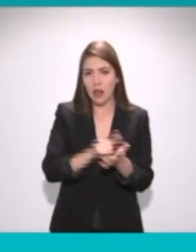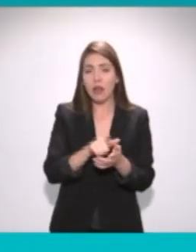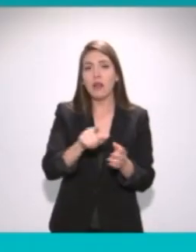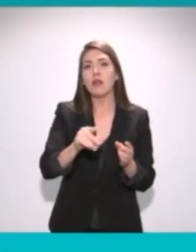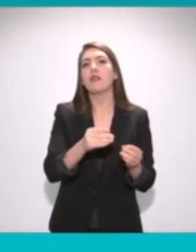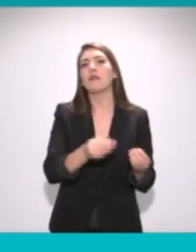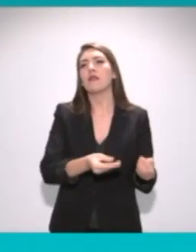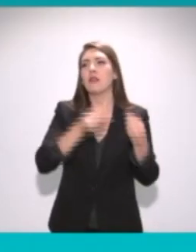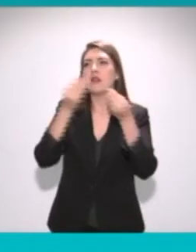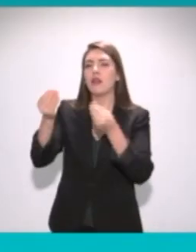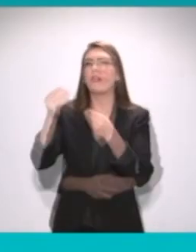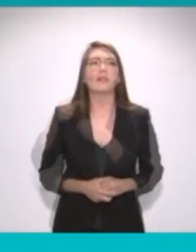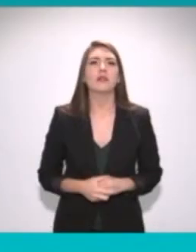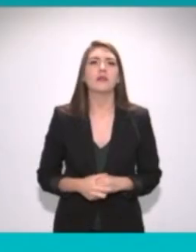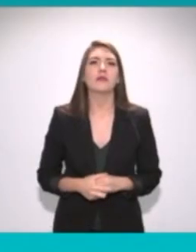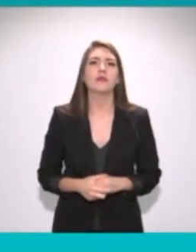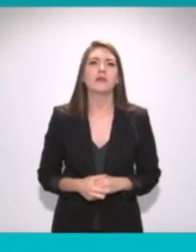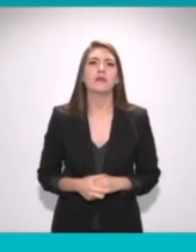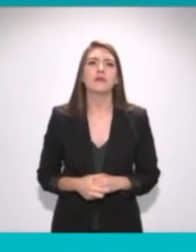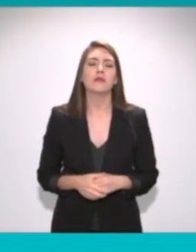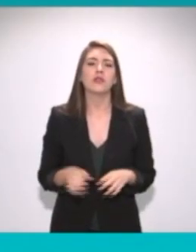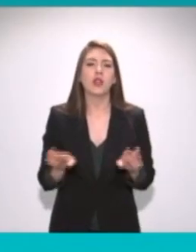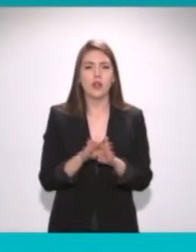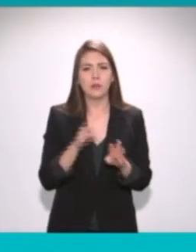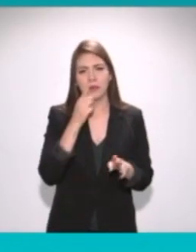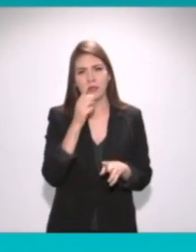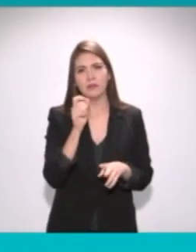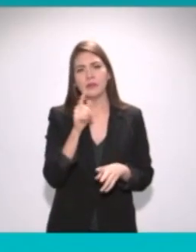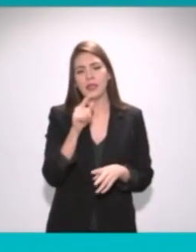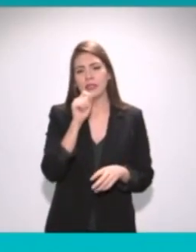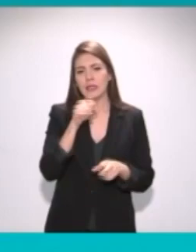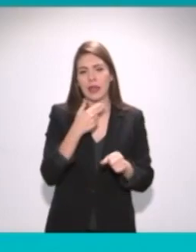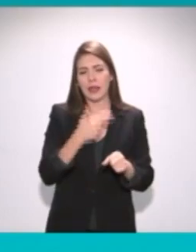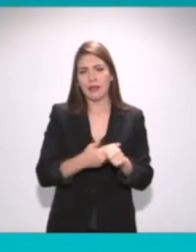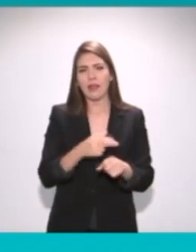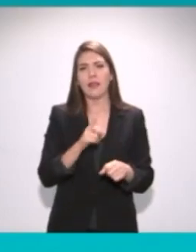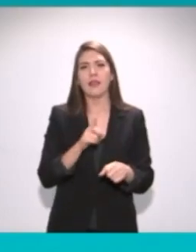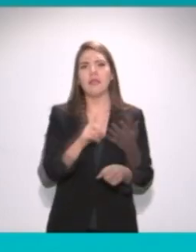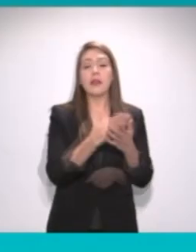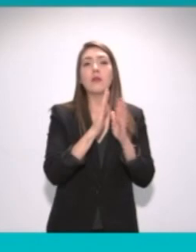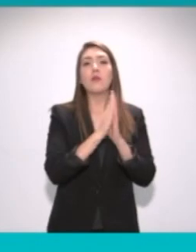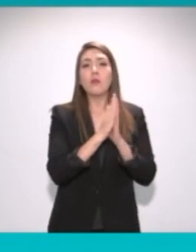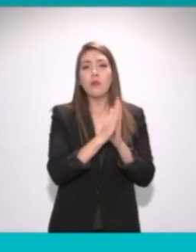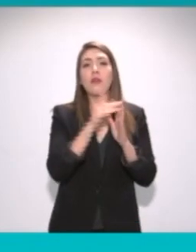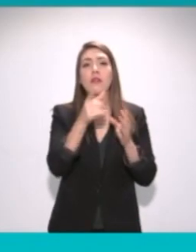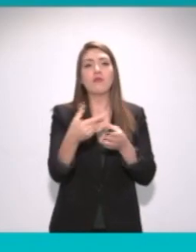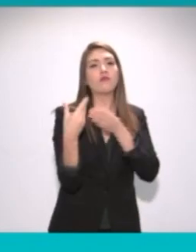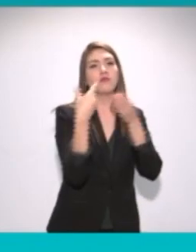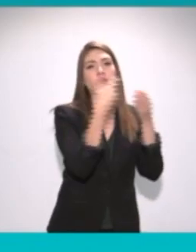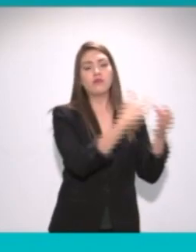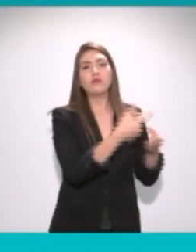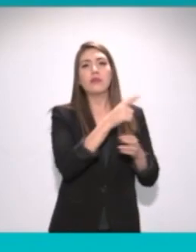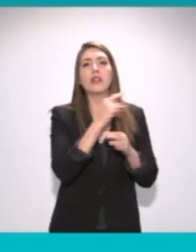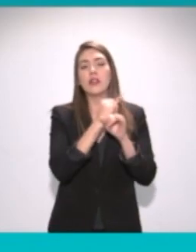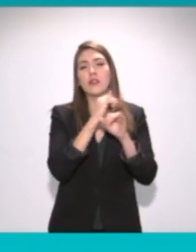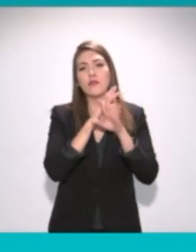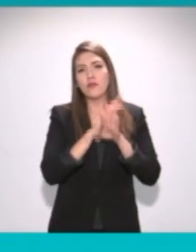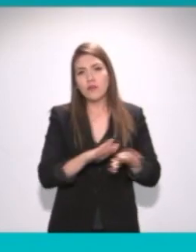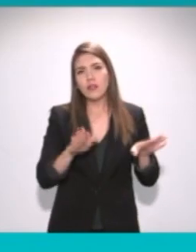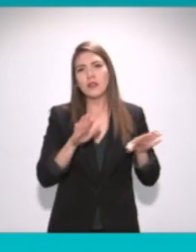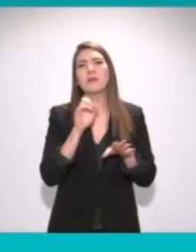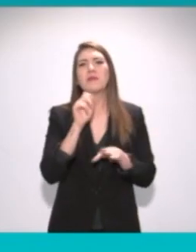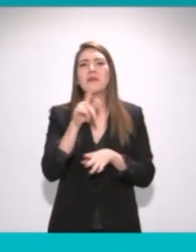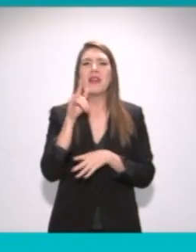Enlace de la Secretaría de la Defensa. Al respecto, la Comandancia de la Fuerza Aérea Mexicana le explicó al particular que, después de realizar una nueva búsqueda